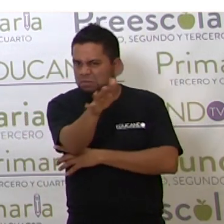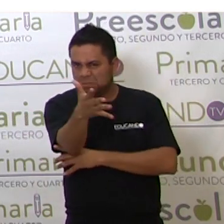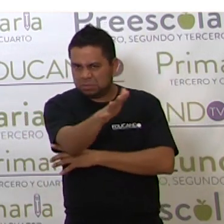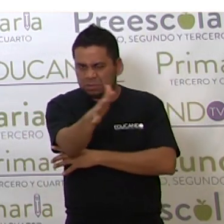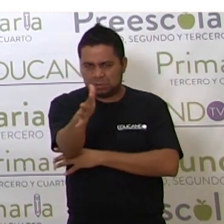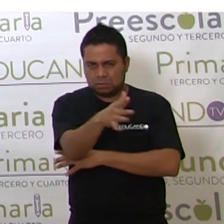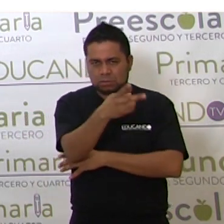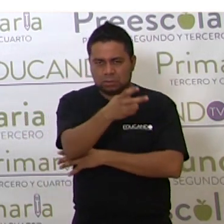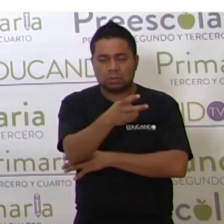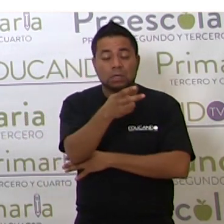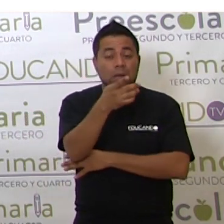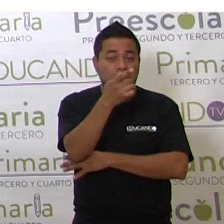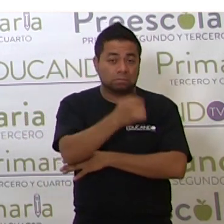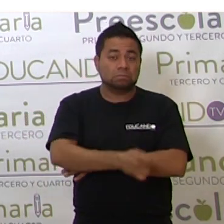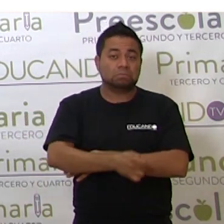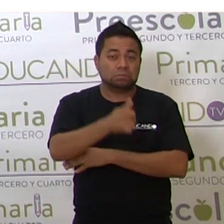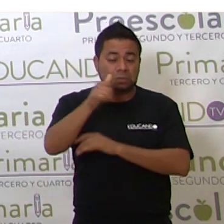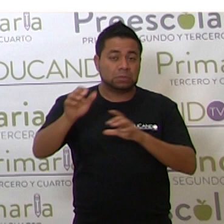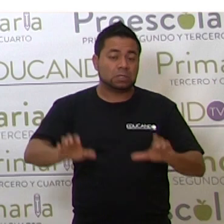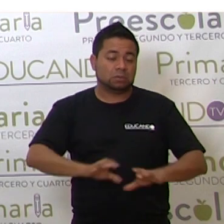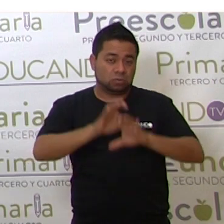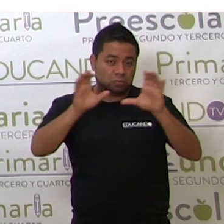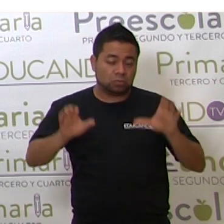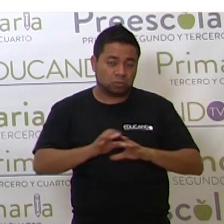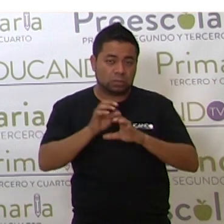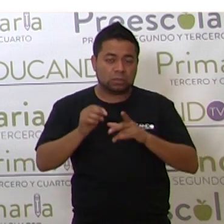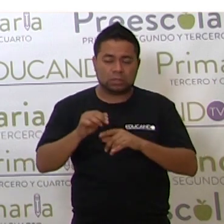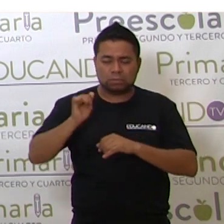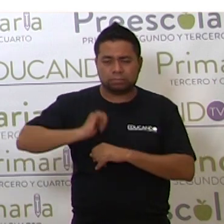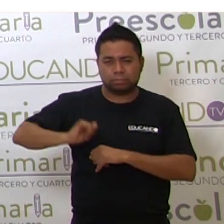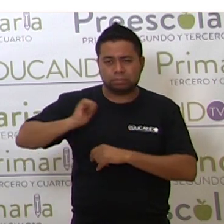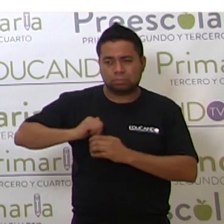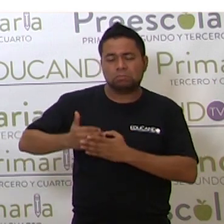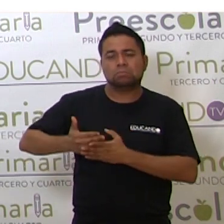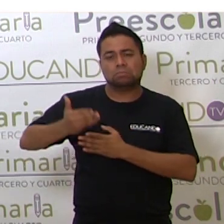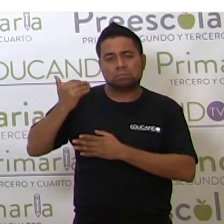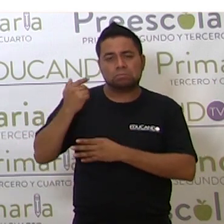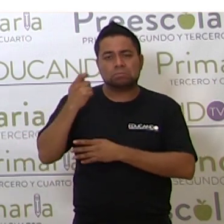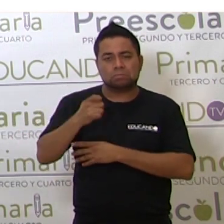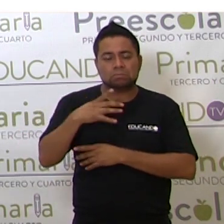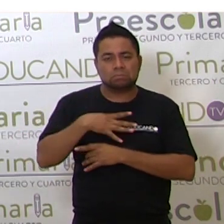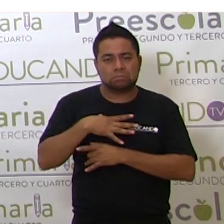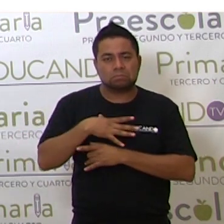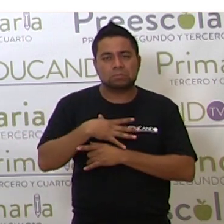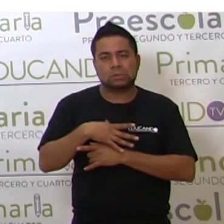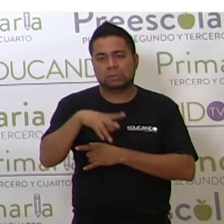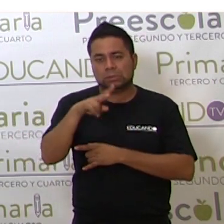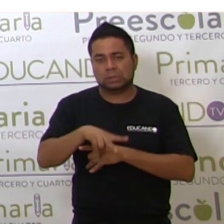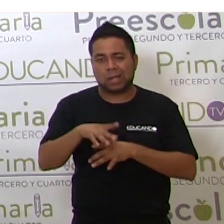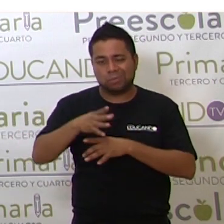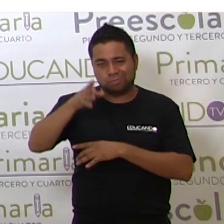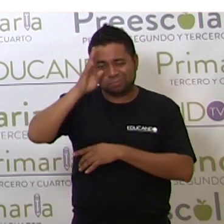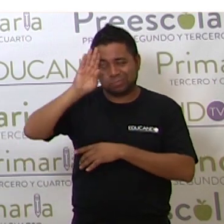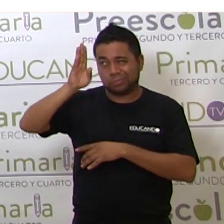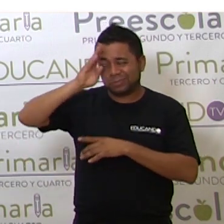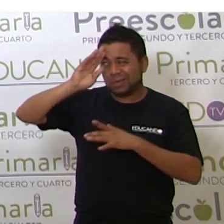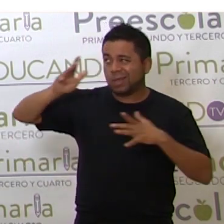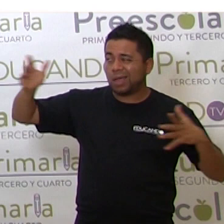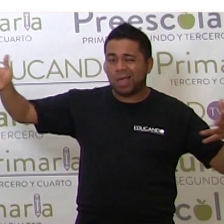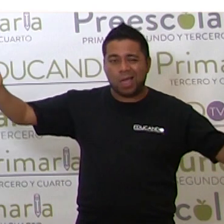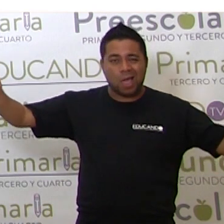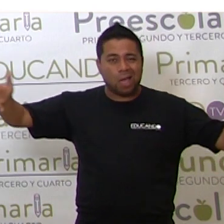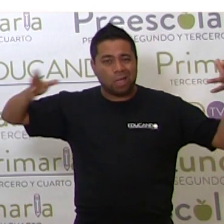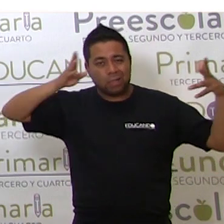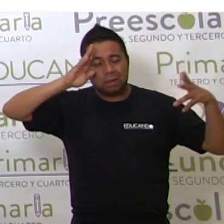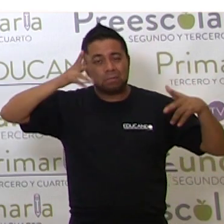esta primera este computadora que anteriormente eran unos aparatos muy muy grandes pero con el